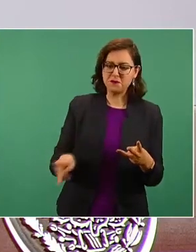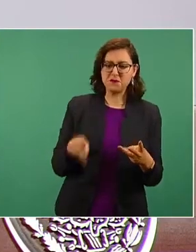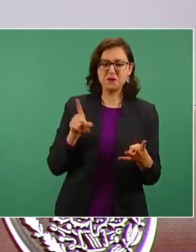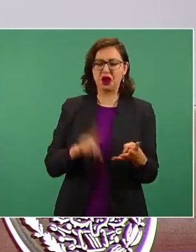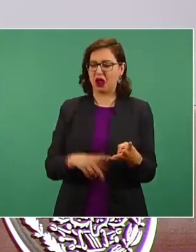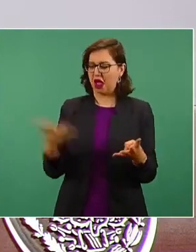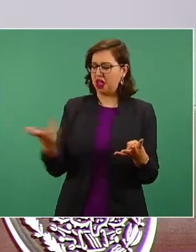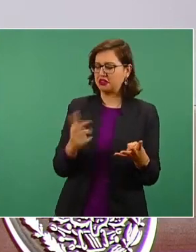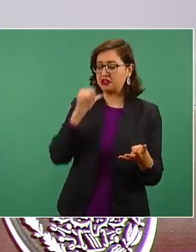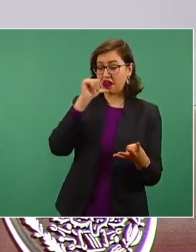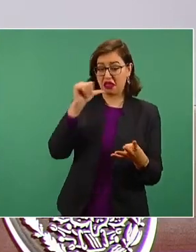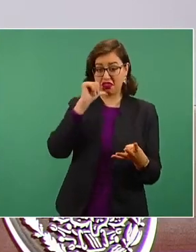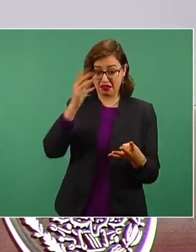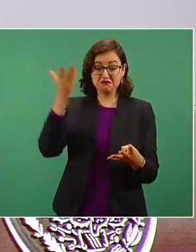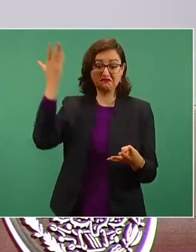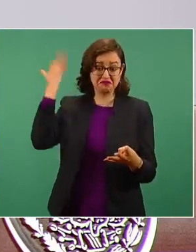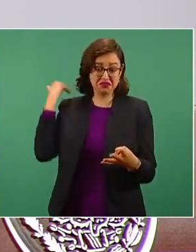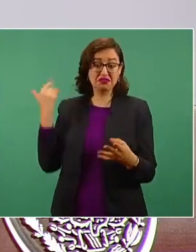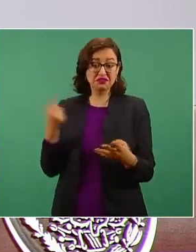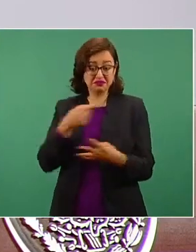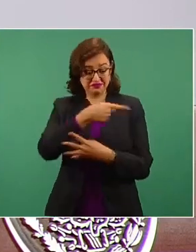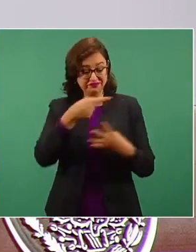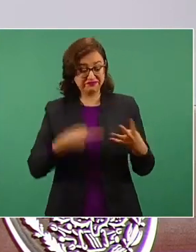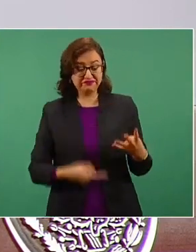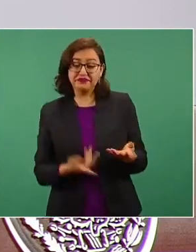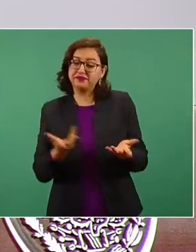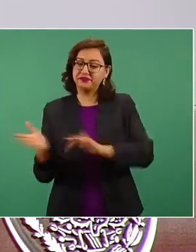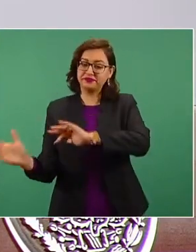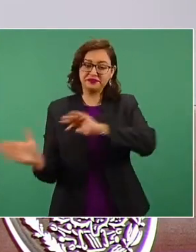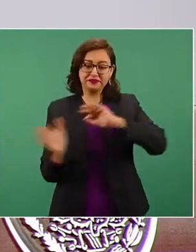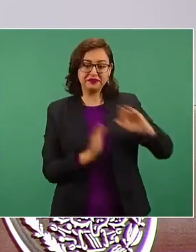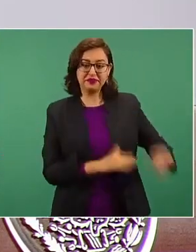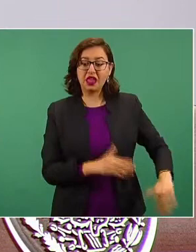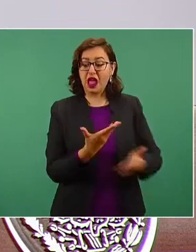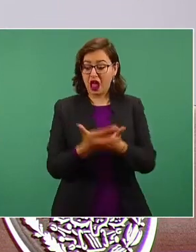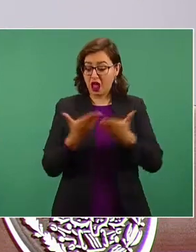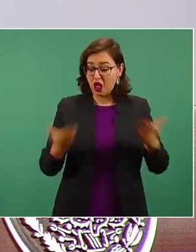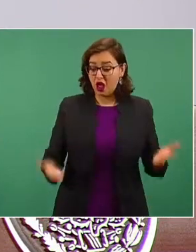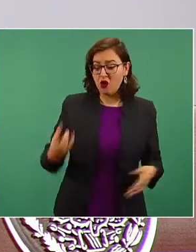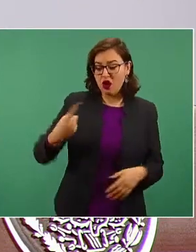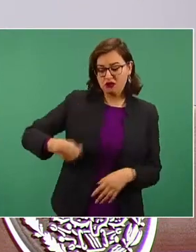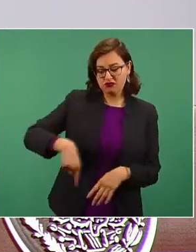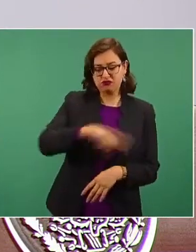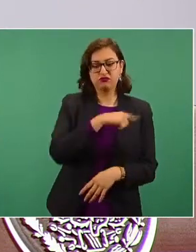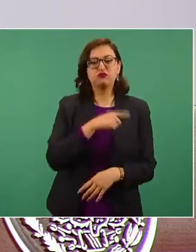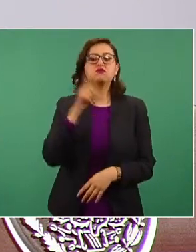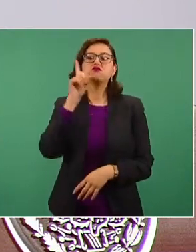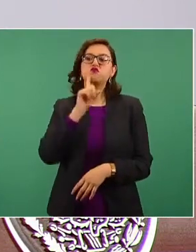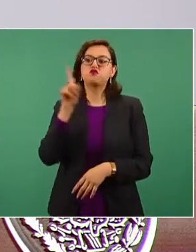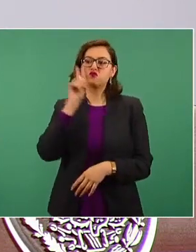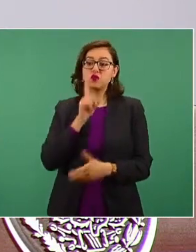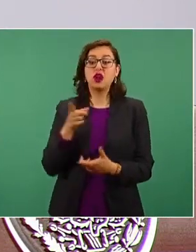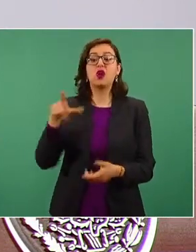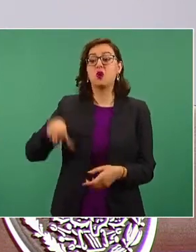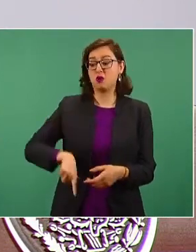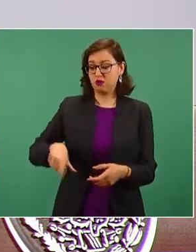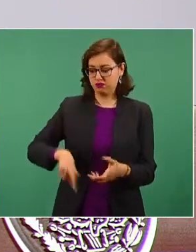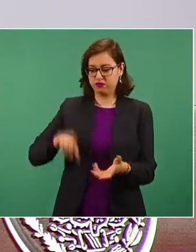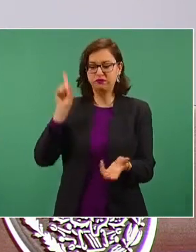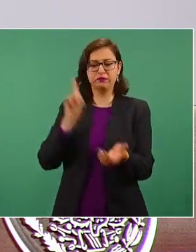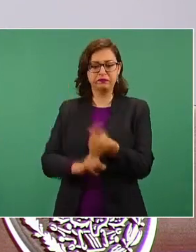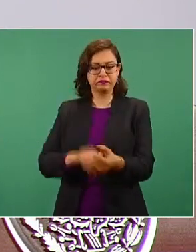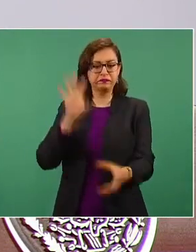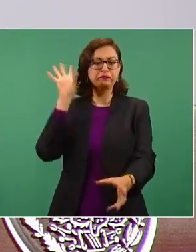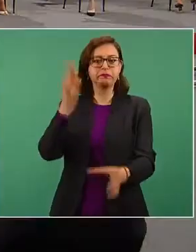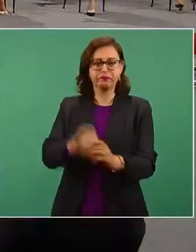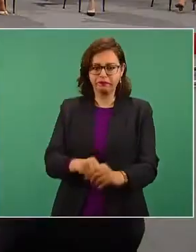gobiernos. La lucha de las mujeres es la lucha de este gobierno. Por eso, este gobierno está comprometido